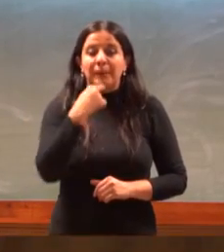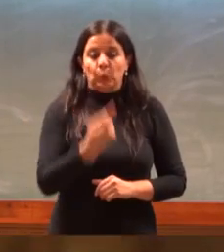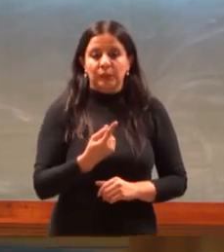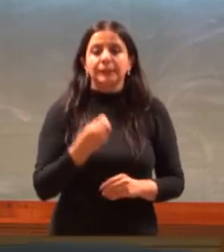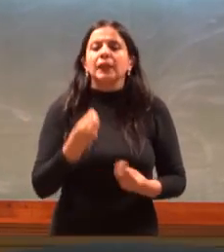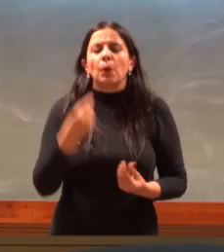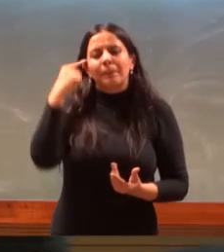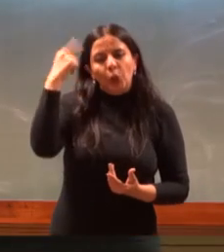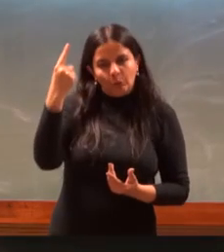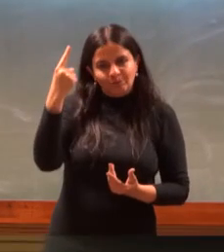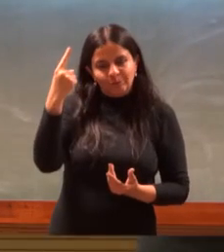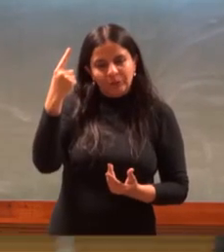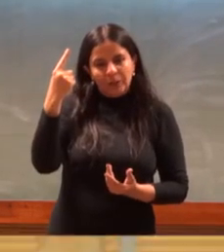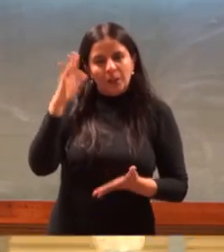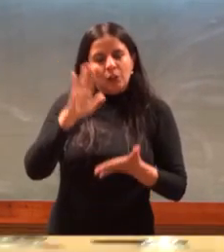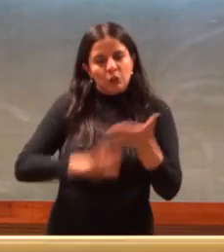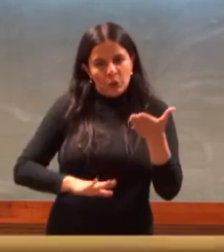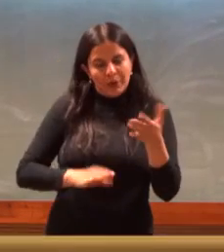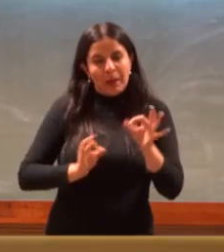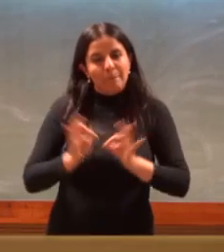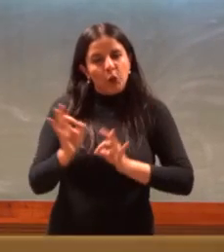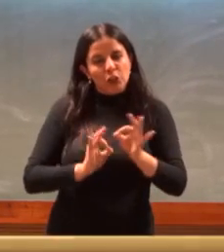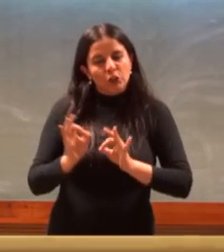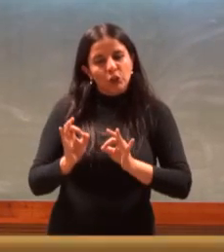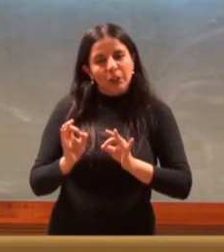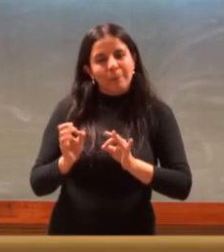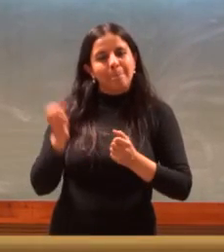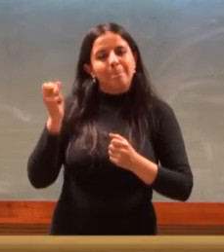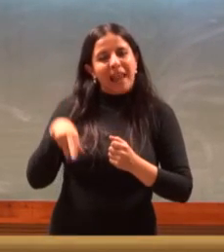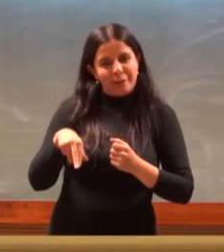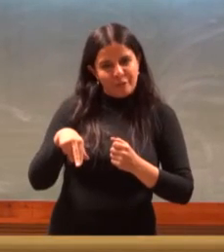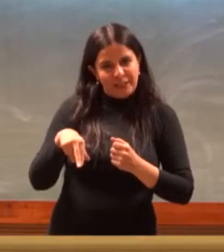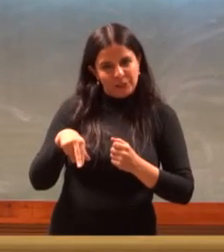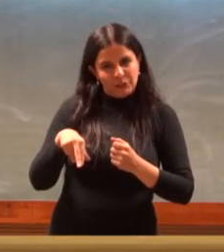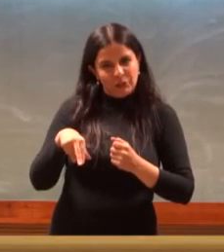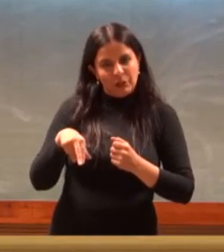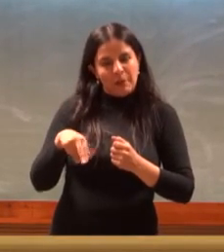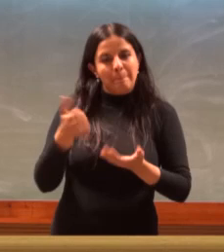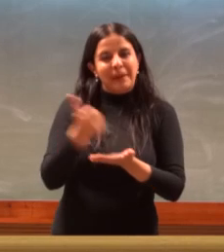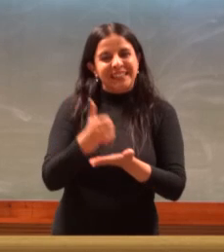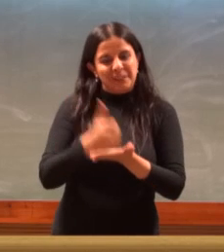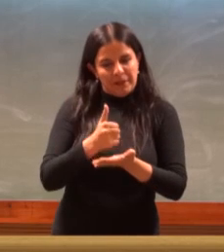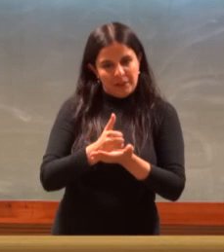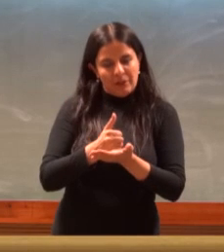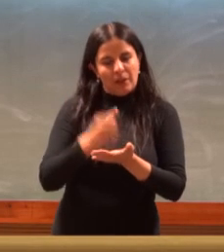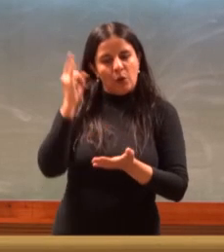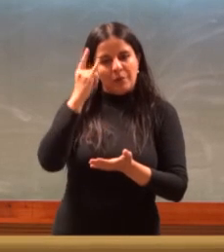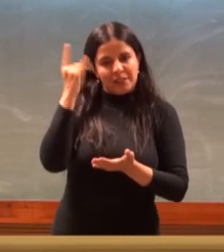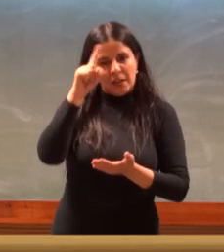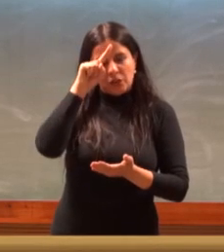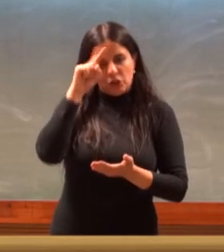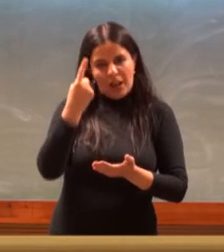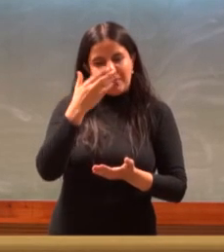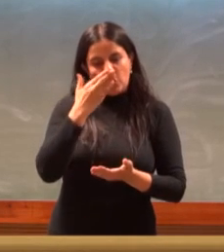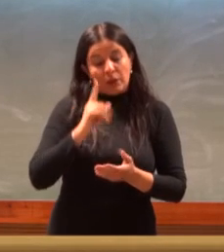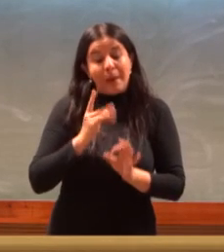opinión le merece el proyecto actual de planificación participativa de la Universidad Nacional de Córdoba en especial en el